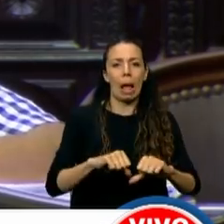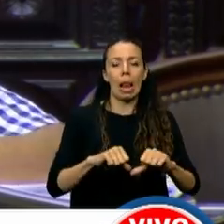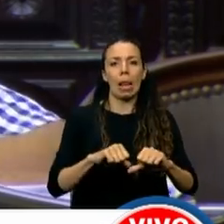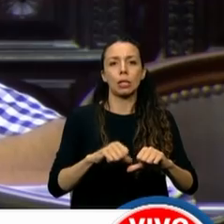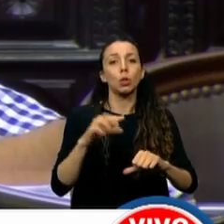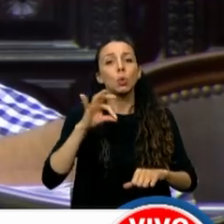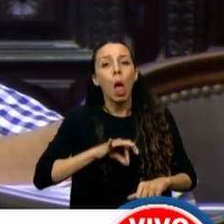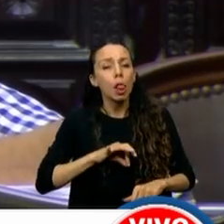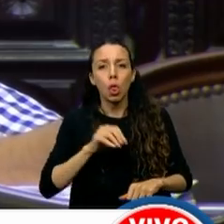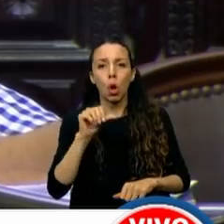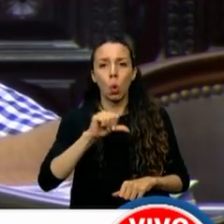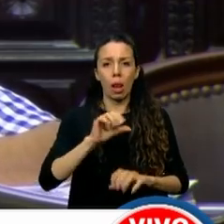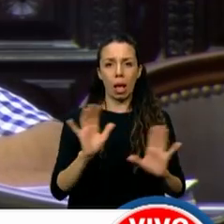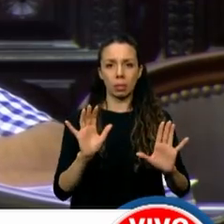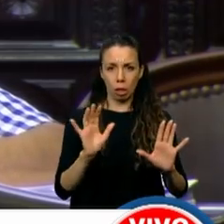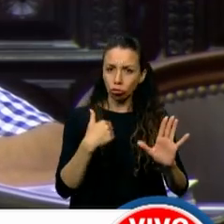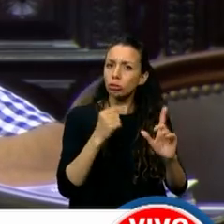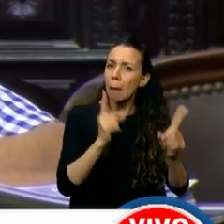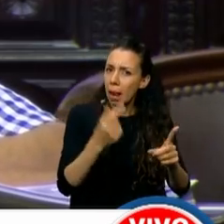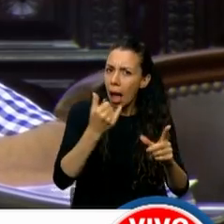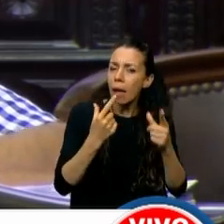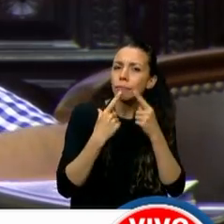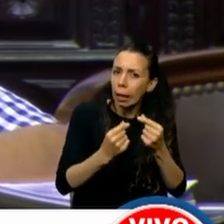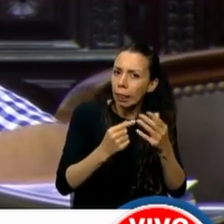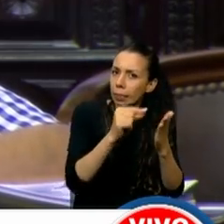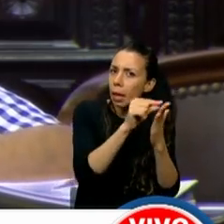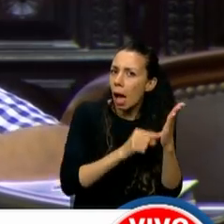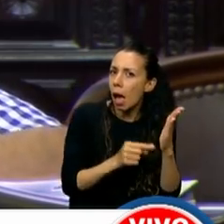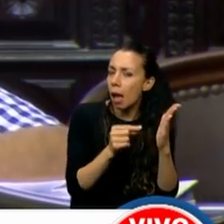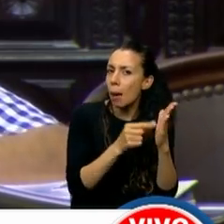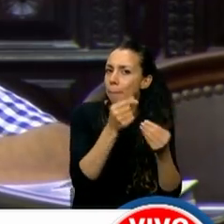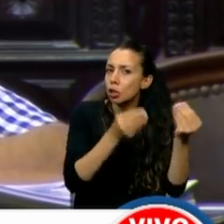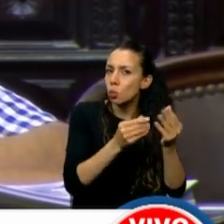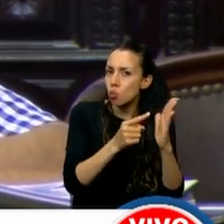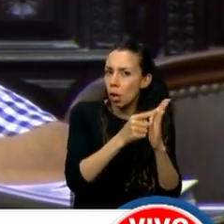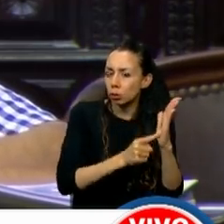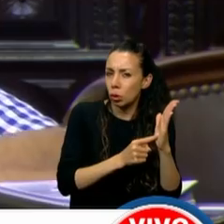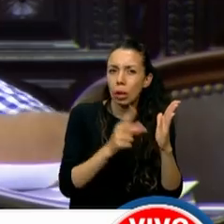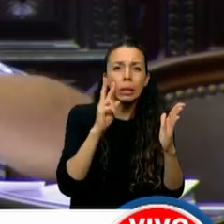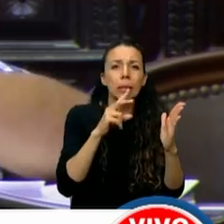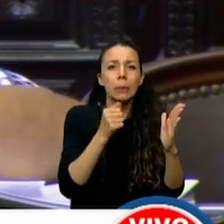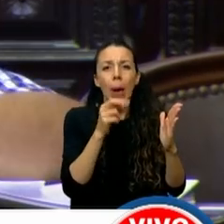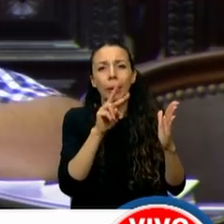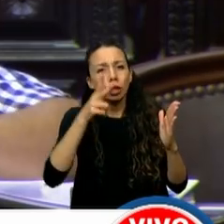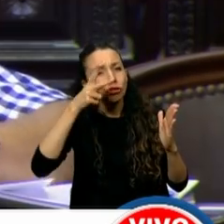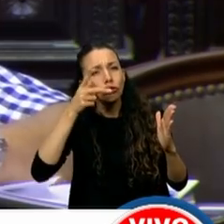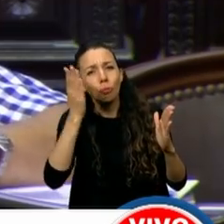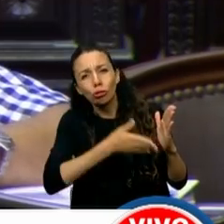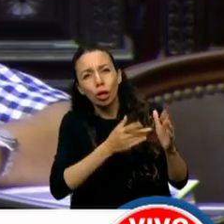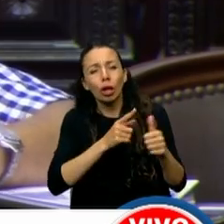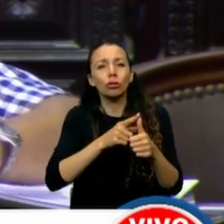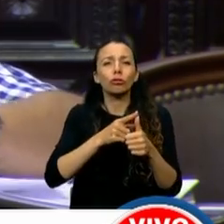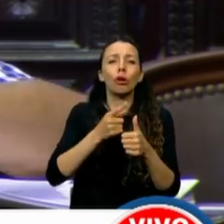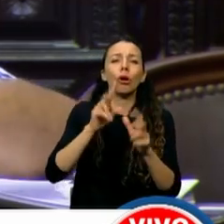también de algunos puntos con este presupuesto que recaudaba se deriva del 28 cargas sociales del